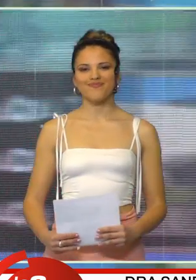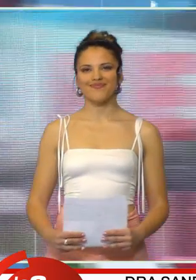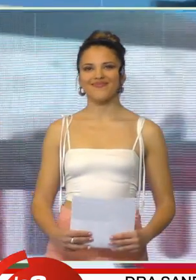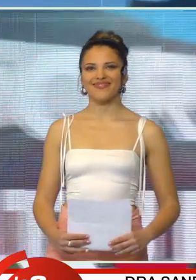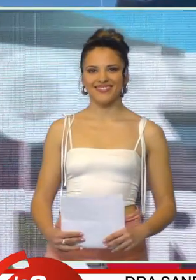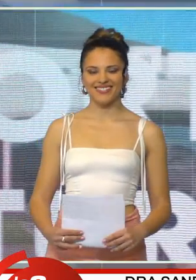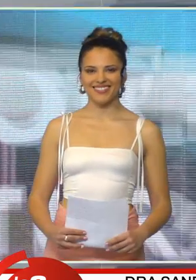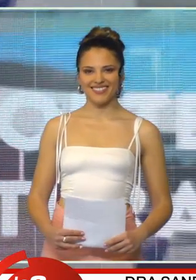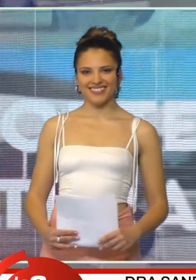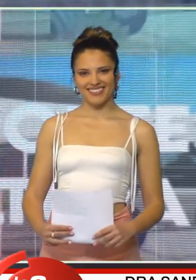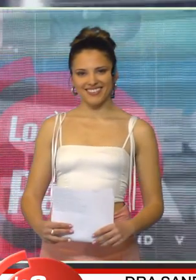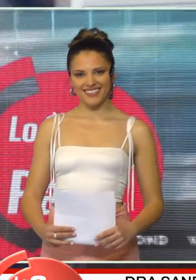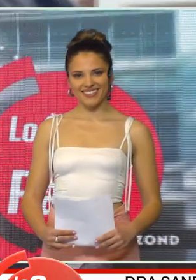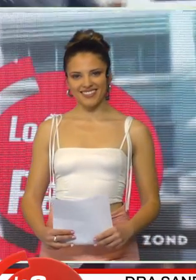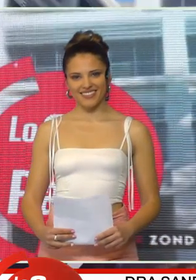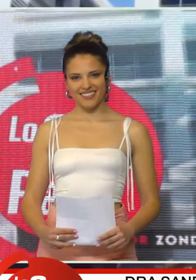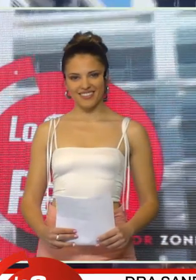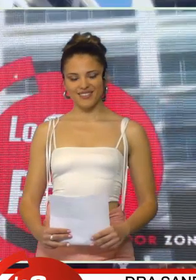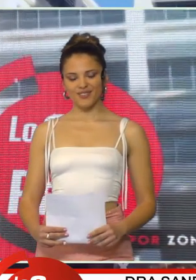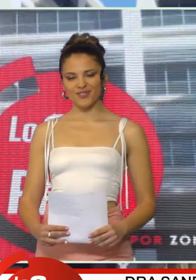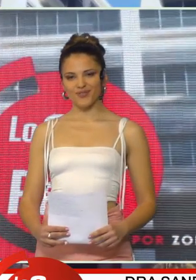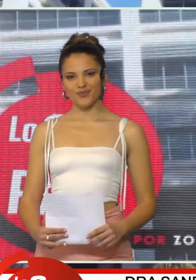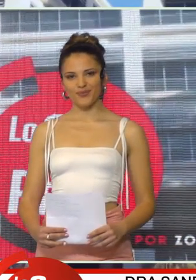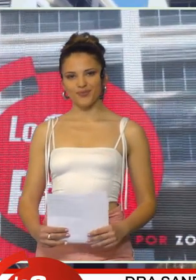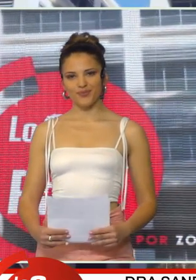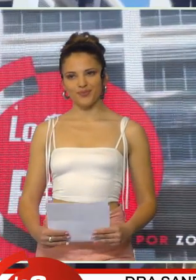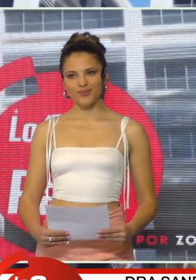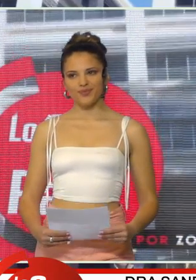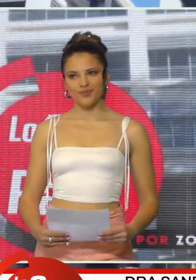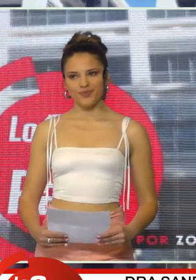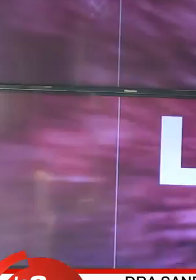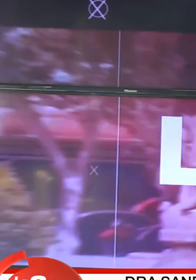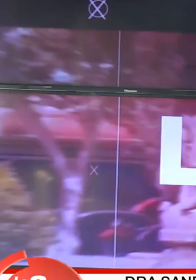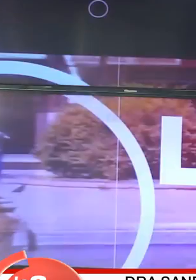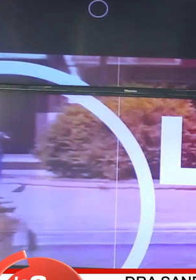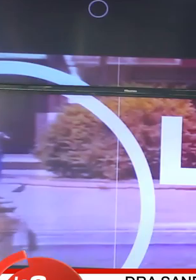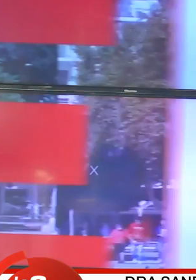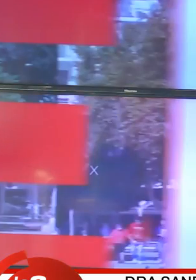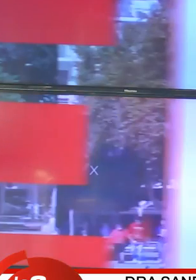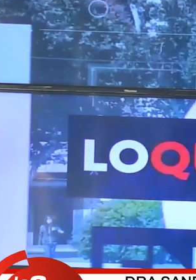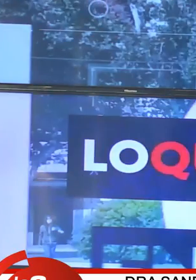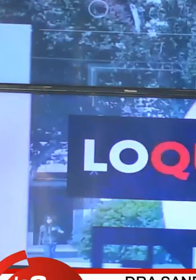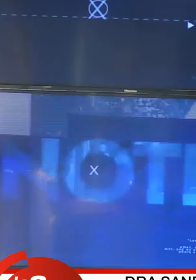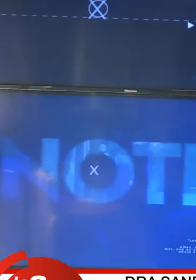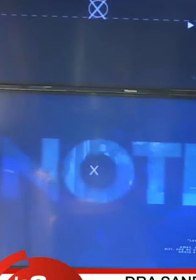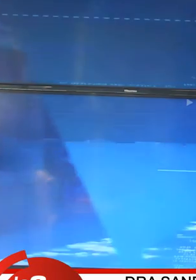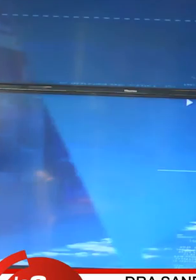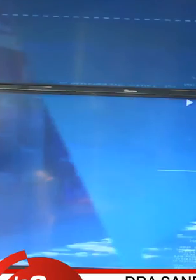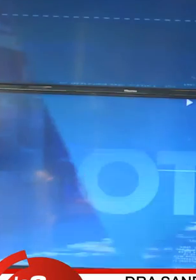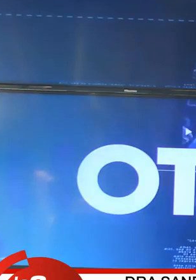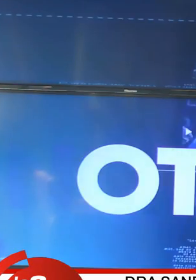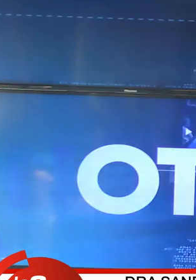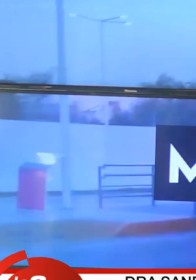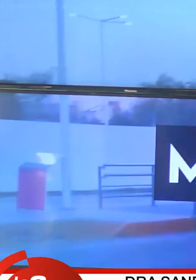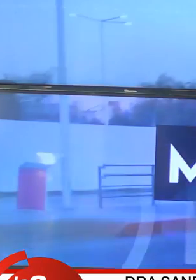le agradecemos ese ratito. Muchísimas gracias por la predisposición, porque, bueno, sabemos que... Está ocupada, está